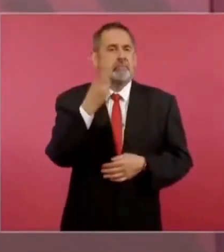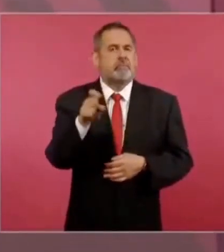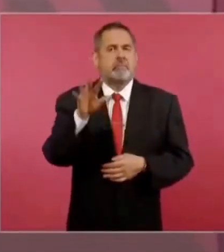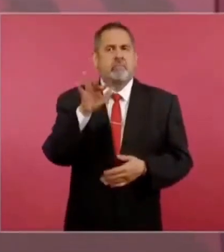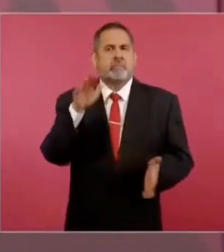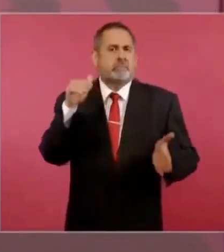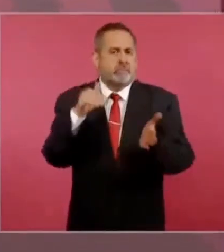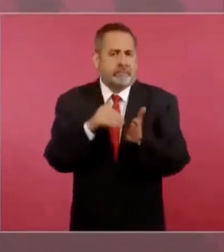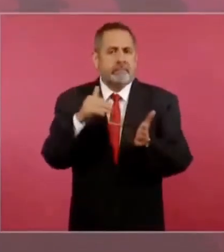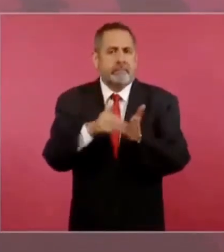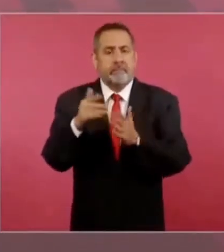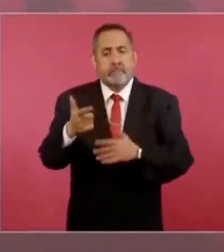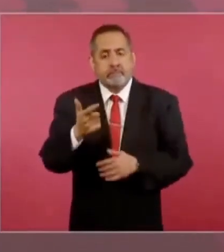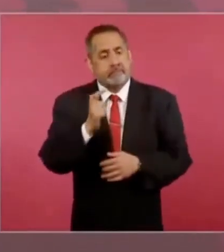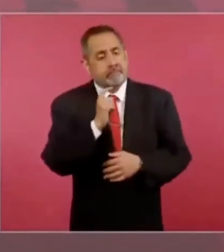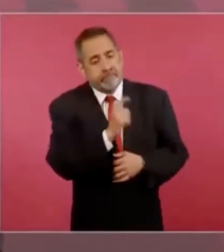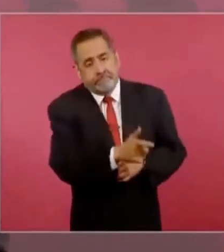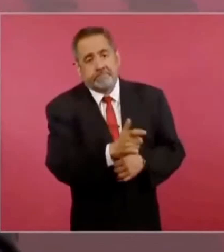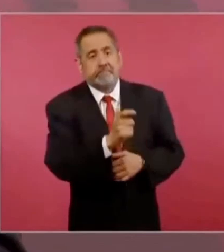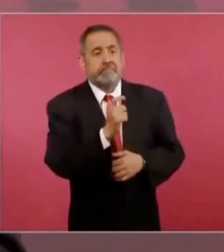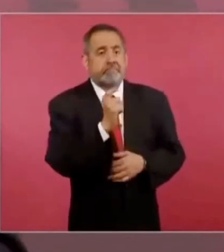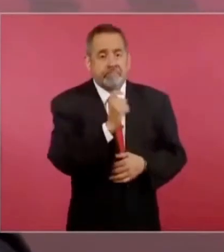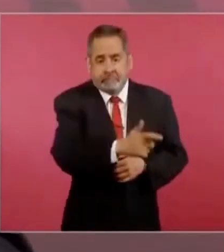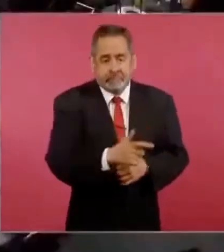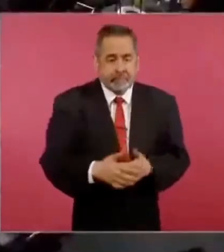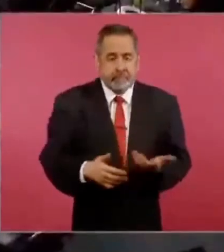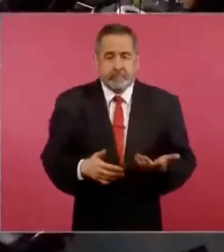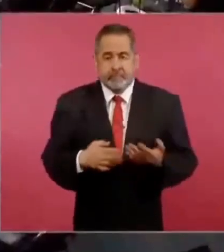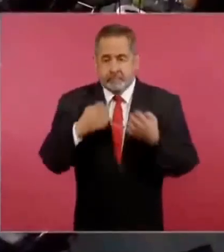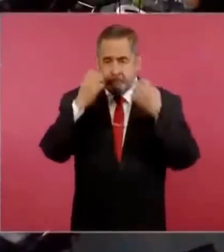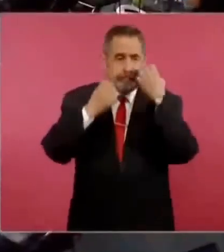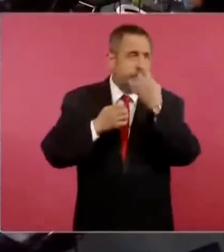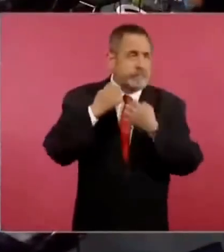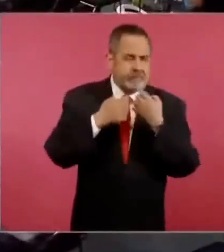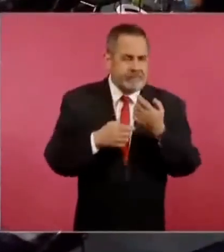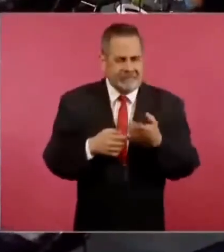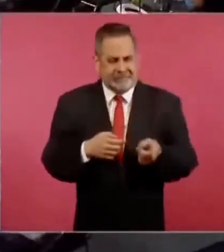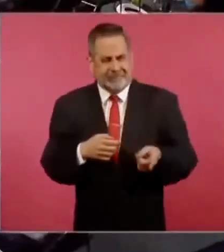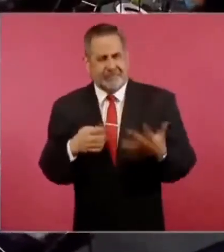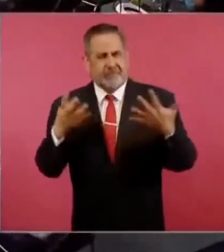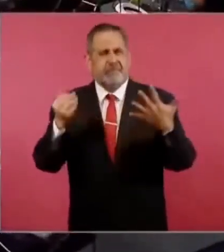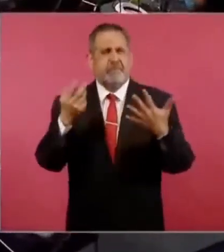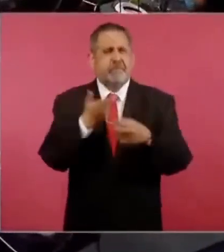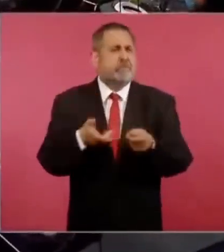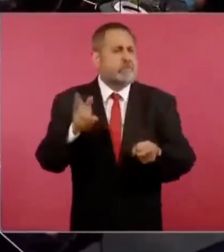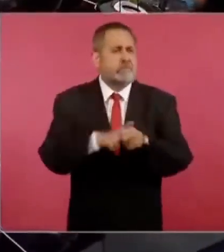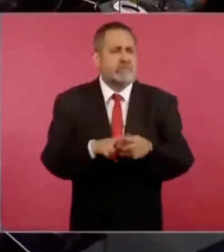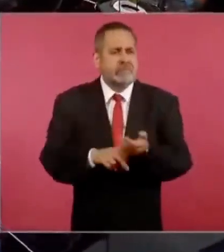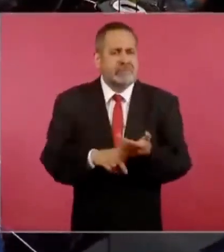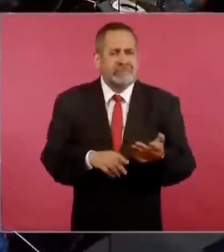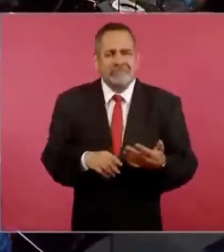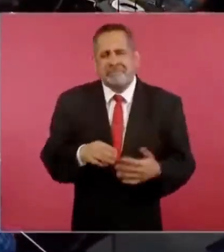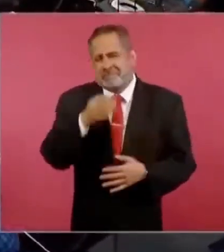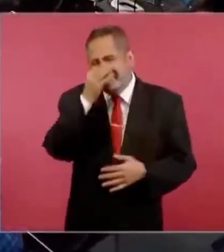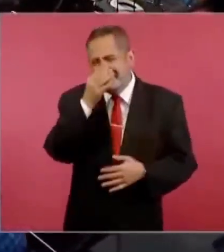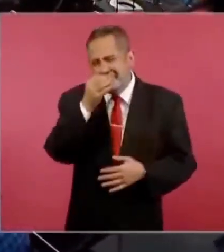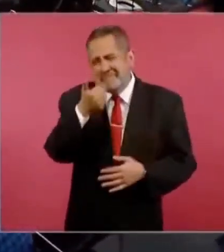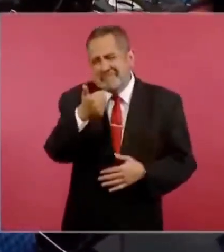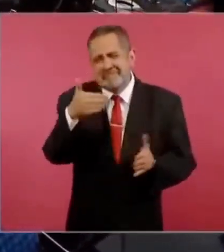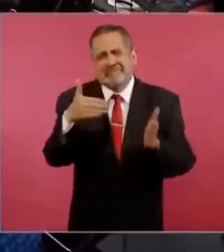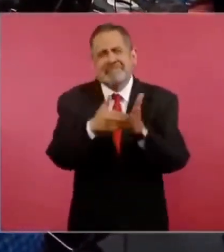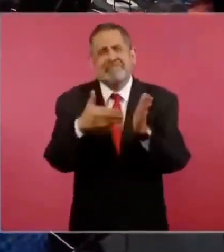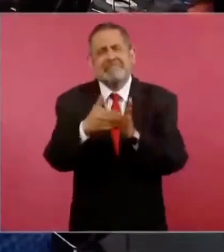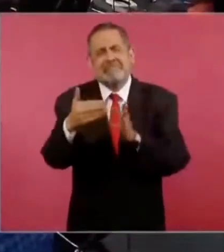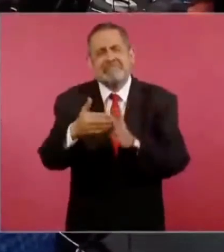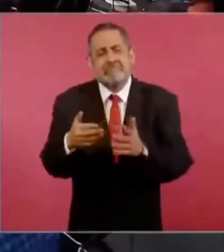140,000 millones de pesos. Y en los avalúos, esos 9 hospitales cuestan 6,000 millones.